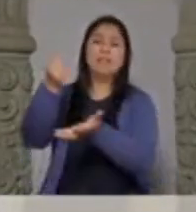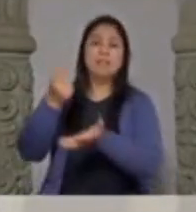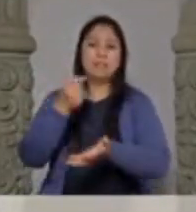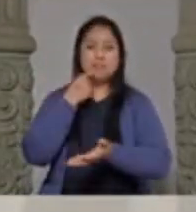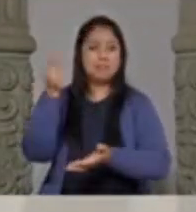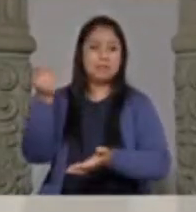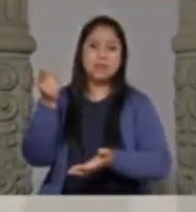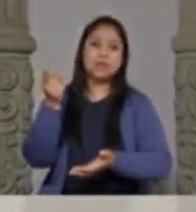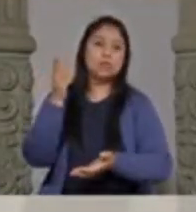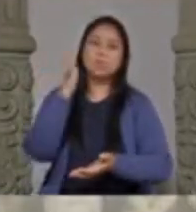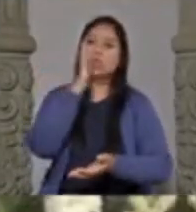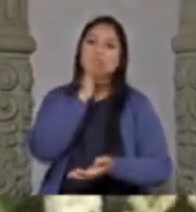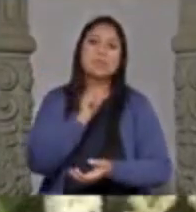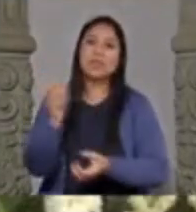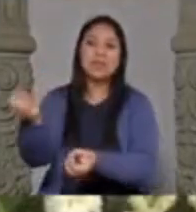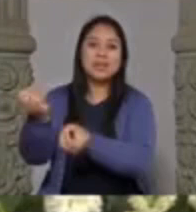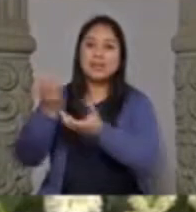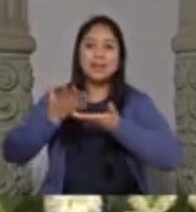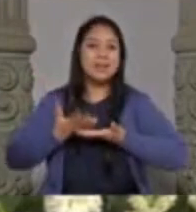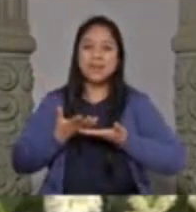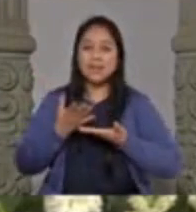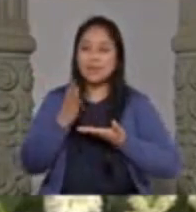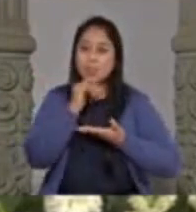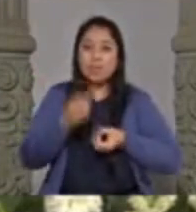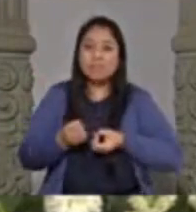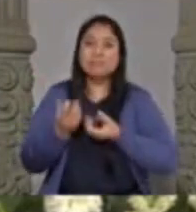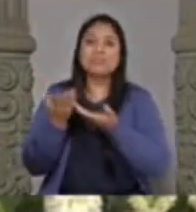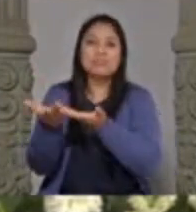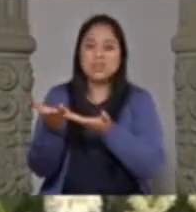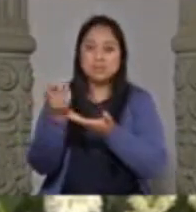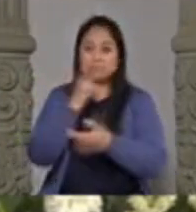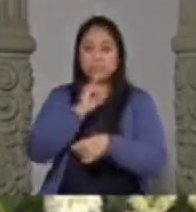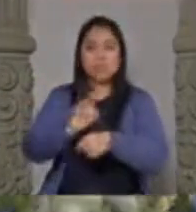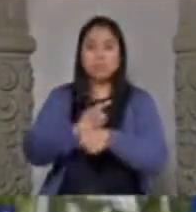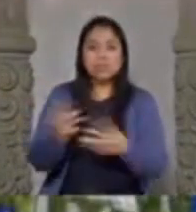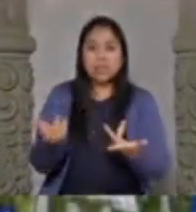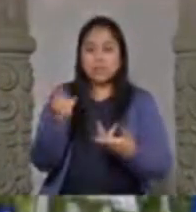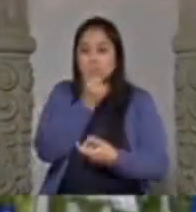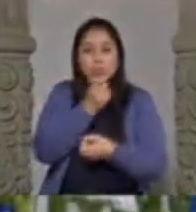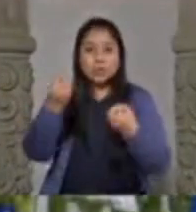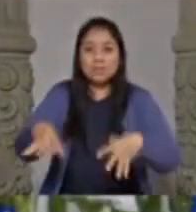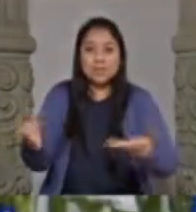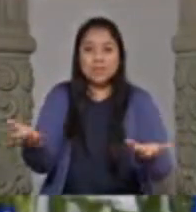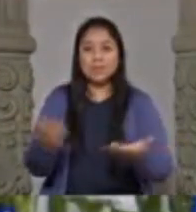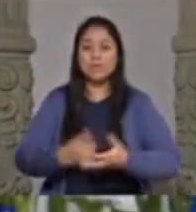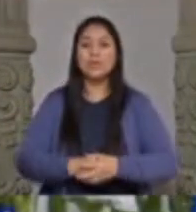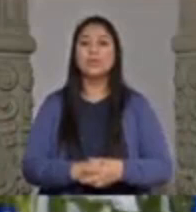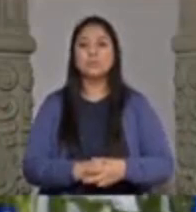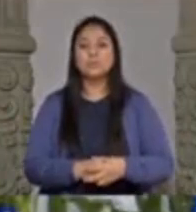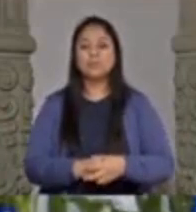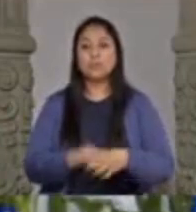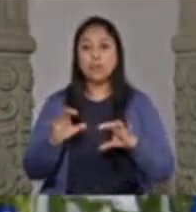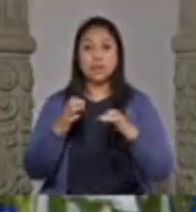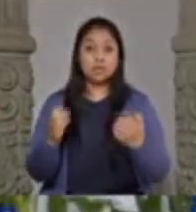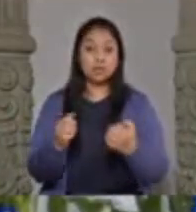Pues no se puede devolver algo que jamás se ha usado, ni jamás se ha perdido. Y